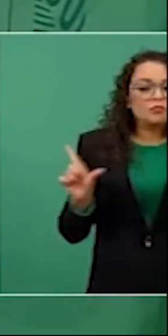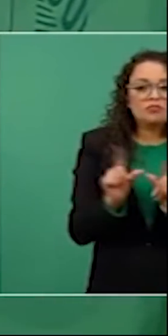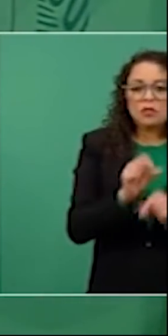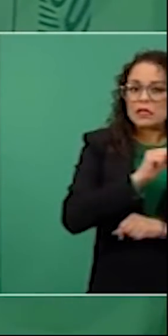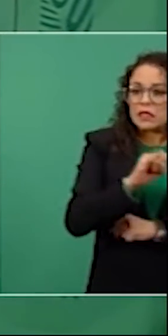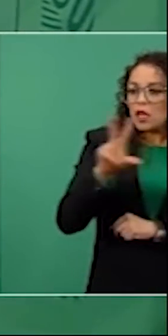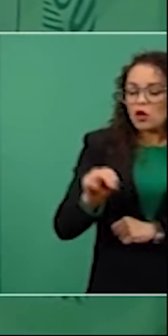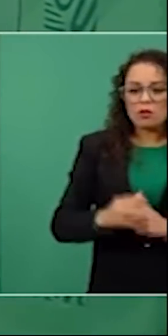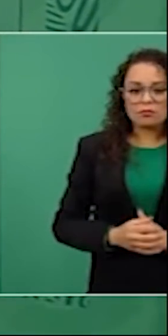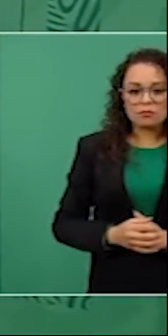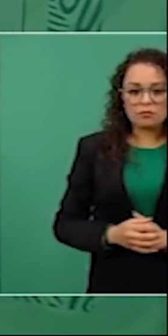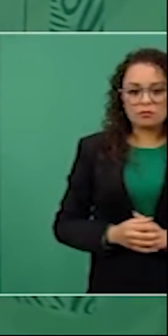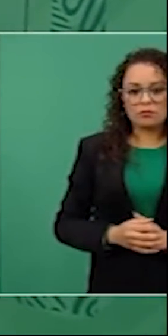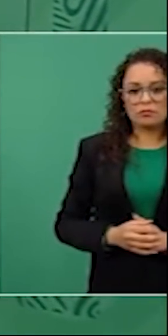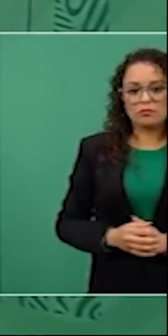Que se vaya.